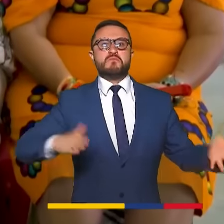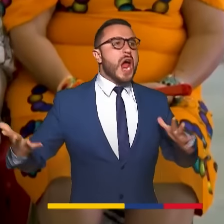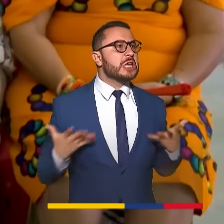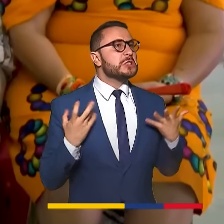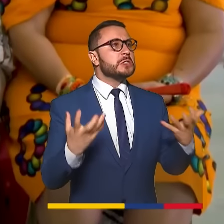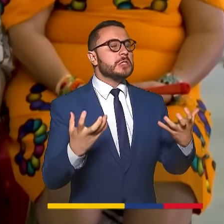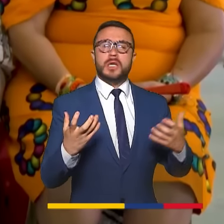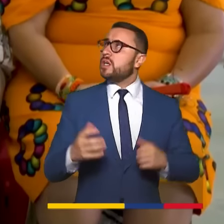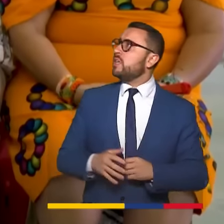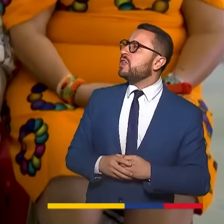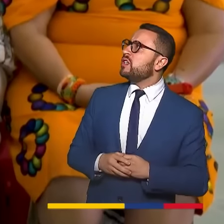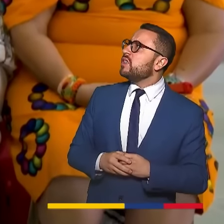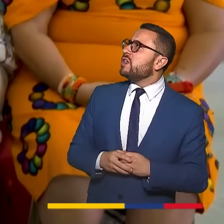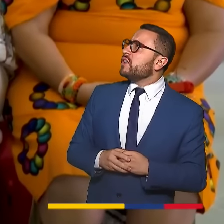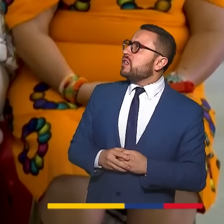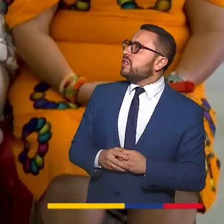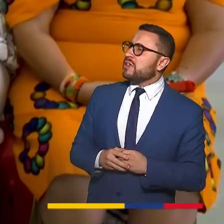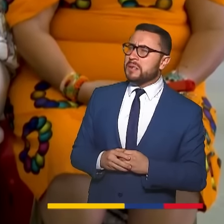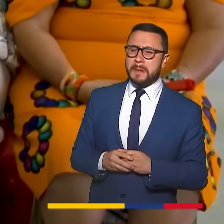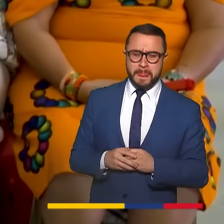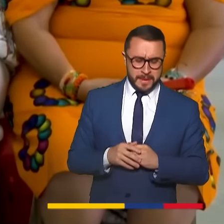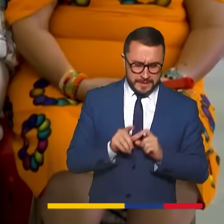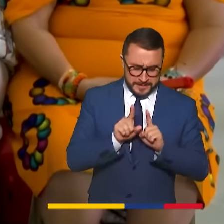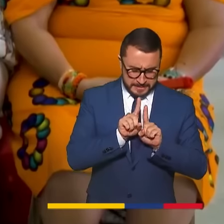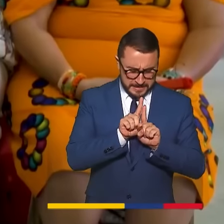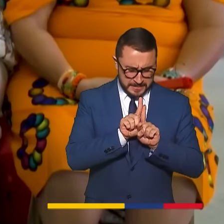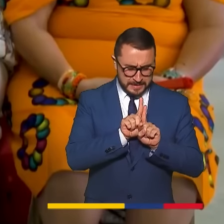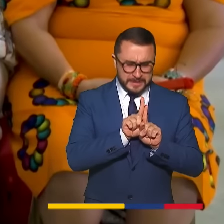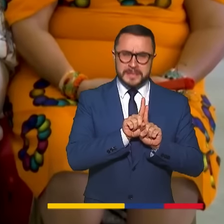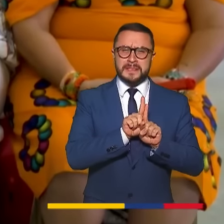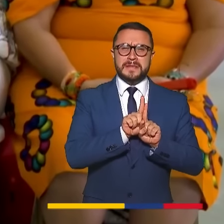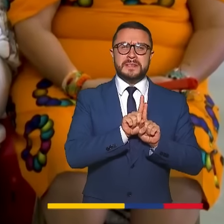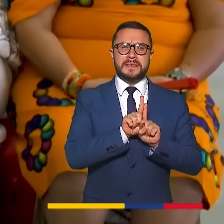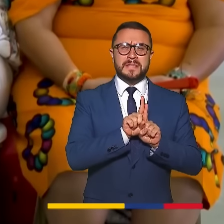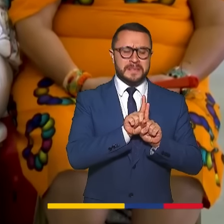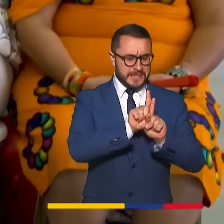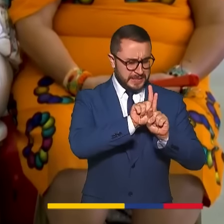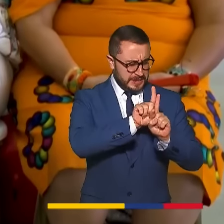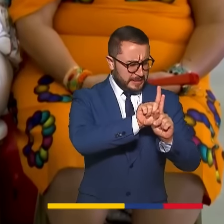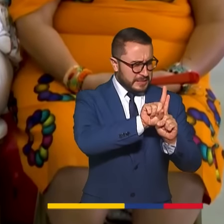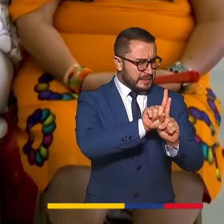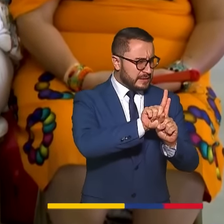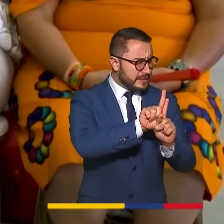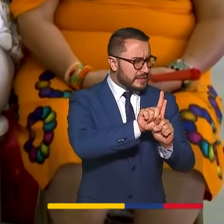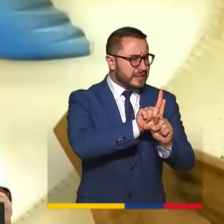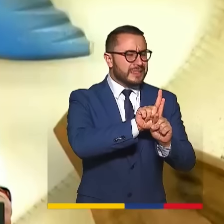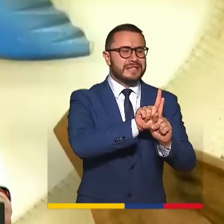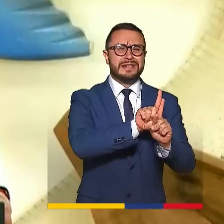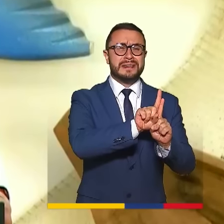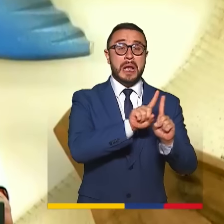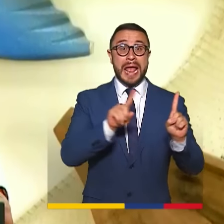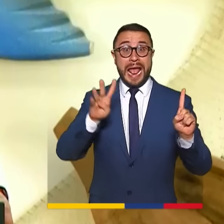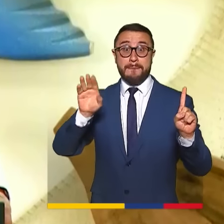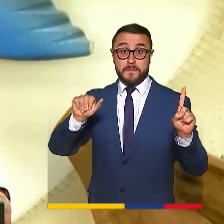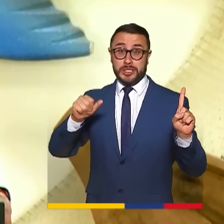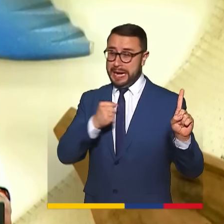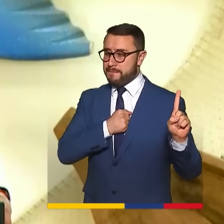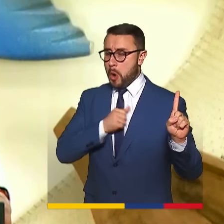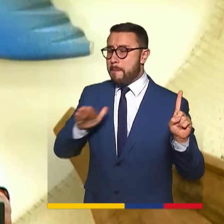separarse de lo que más quería en ese momento, ya no de la mujer amada porque había muerto,